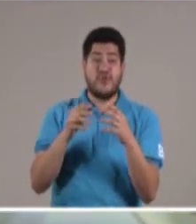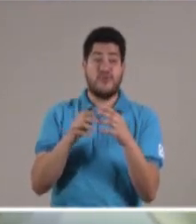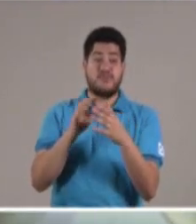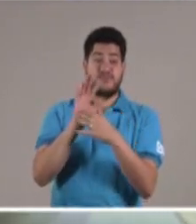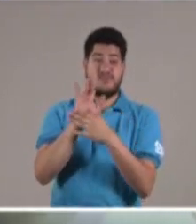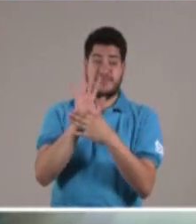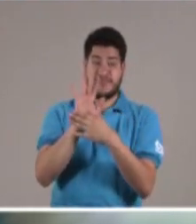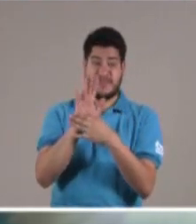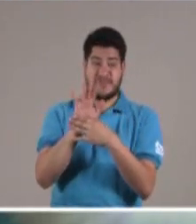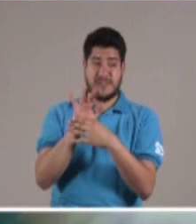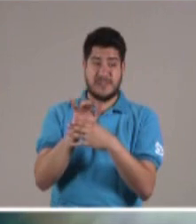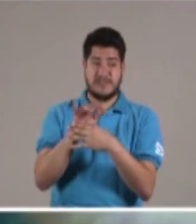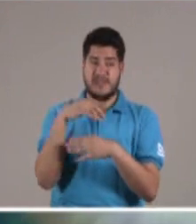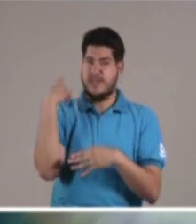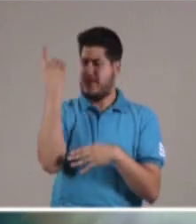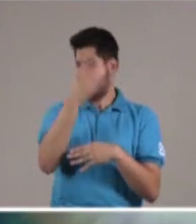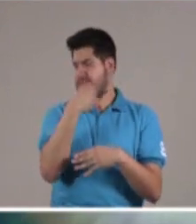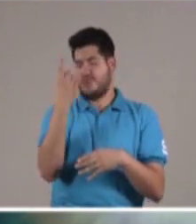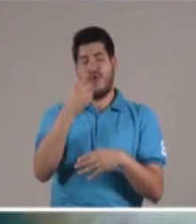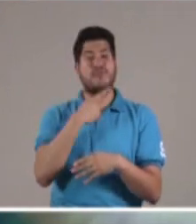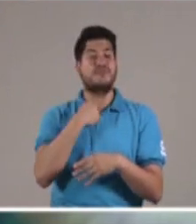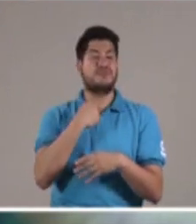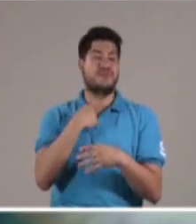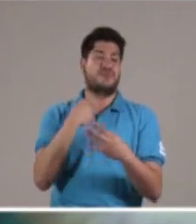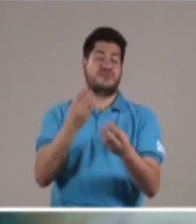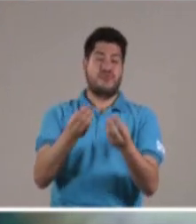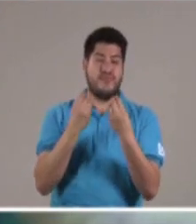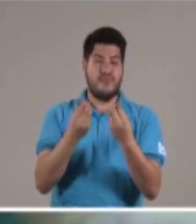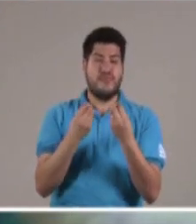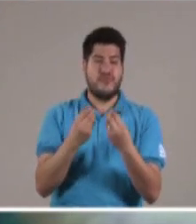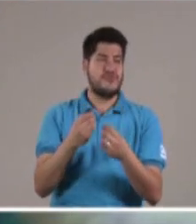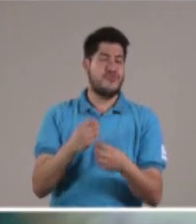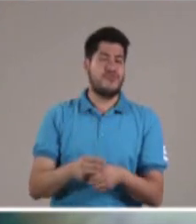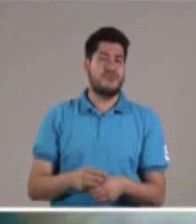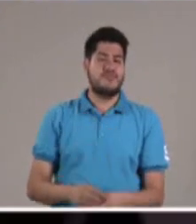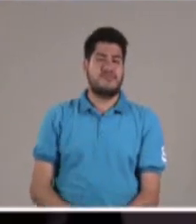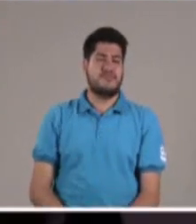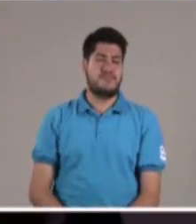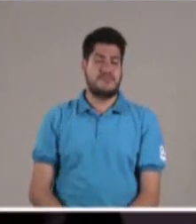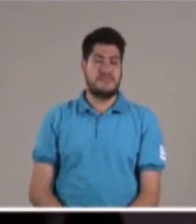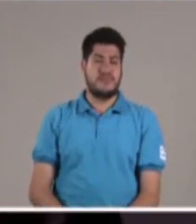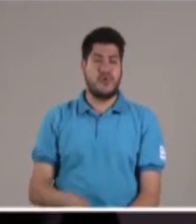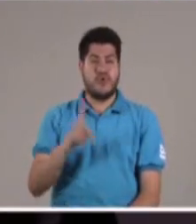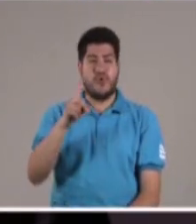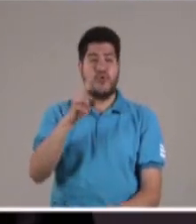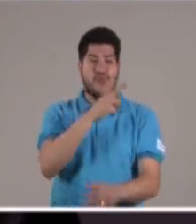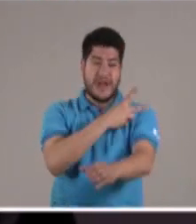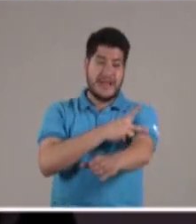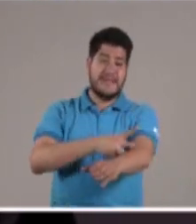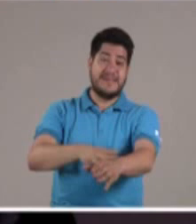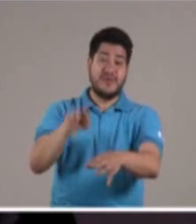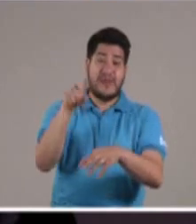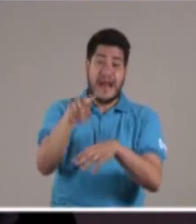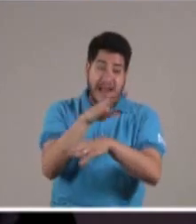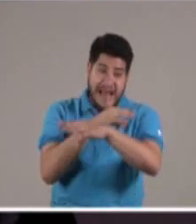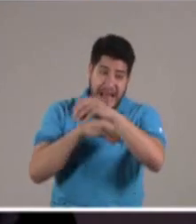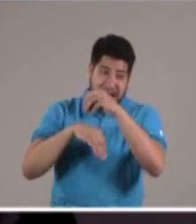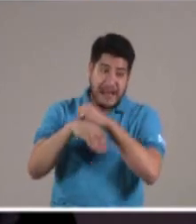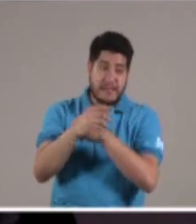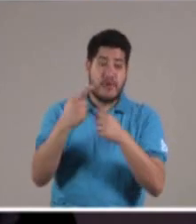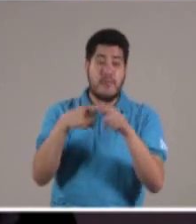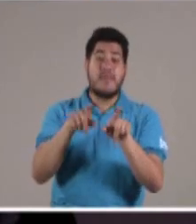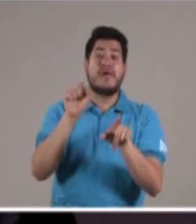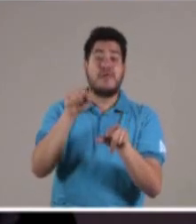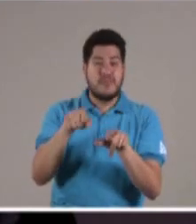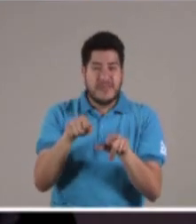cine hermano pegó centro pero era alguien que anhelaba eso era una historia que él la modificó pero sí venía